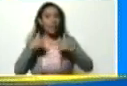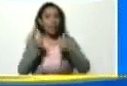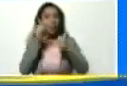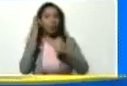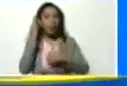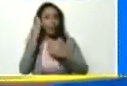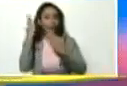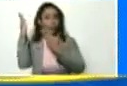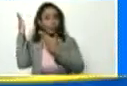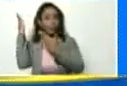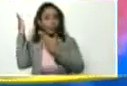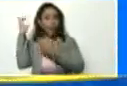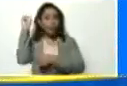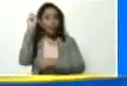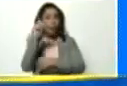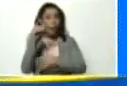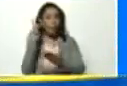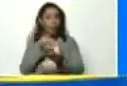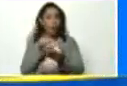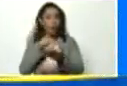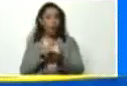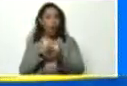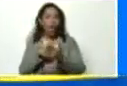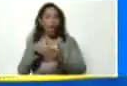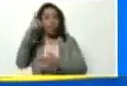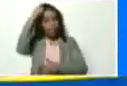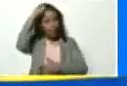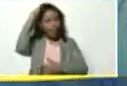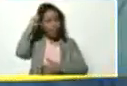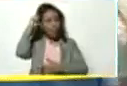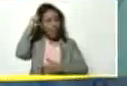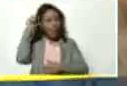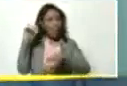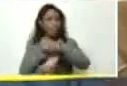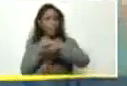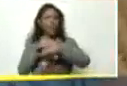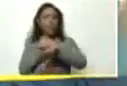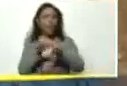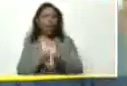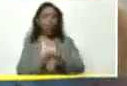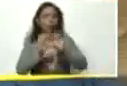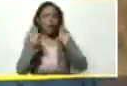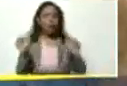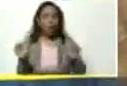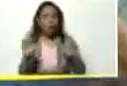Se ha incorporado nuestra querida Tibisay Lucena, ministra de Educación